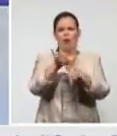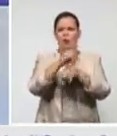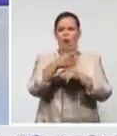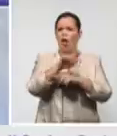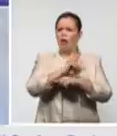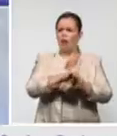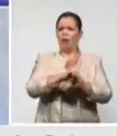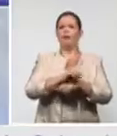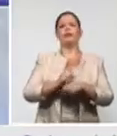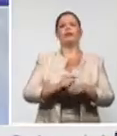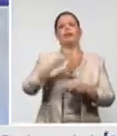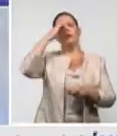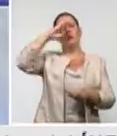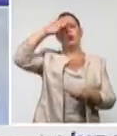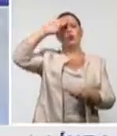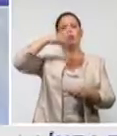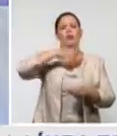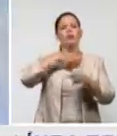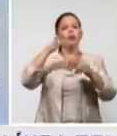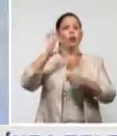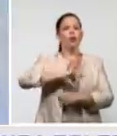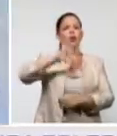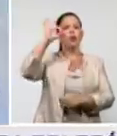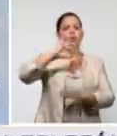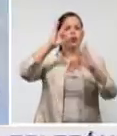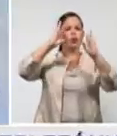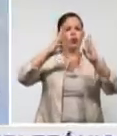Cuba con una tasa de